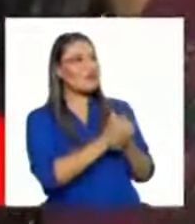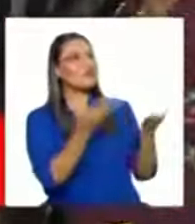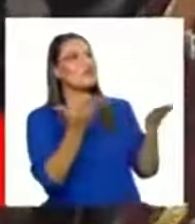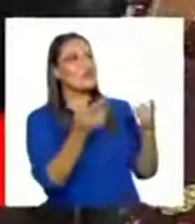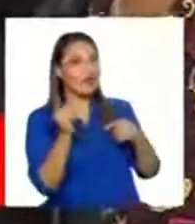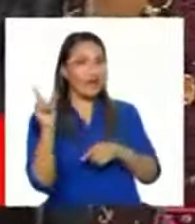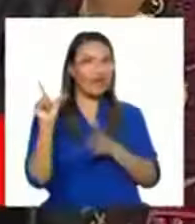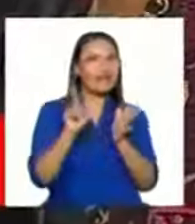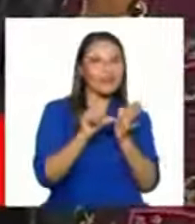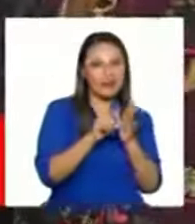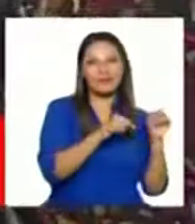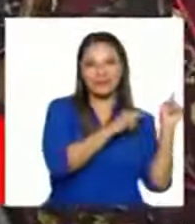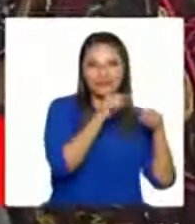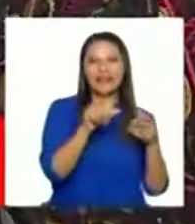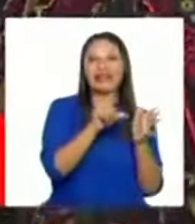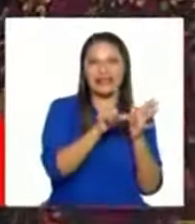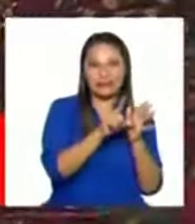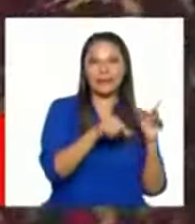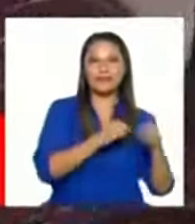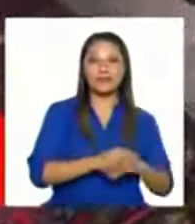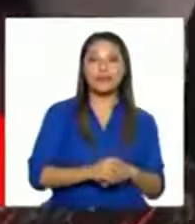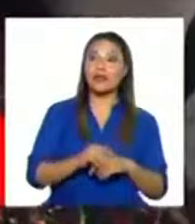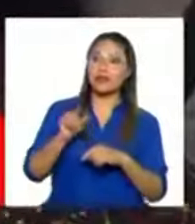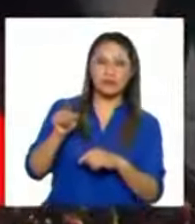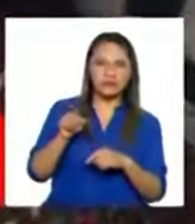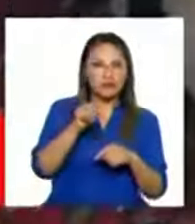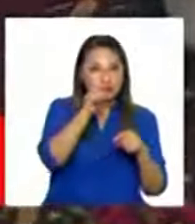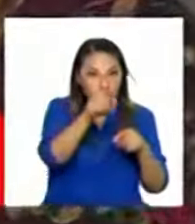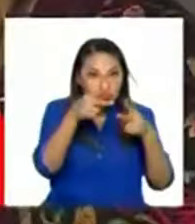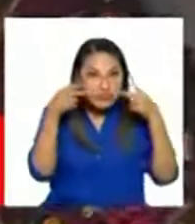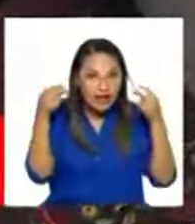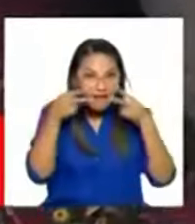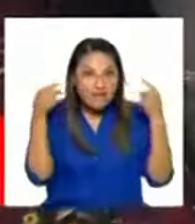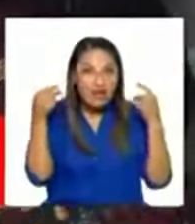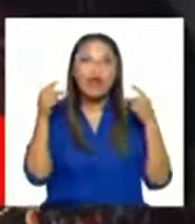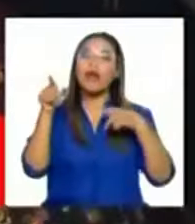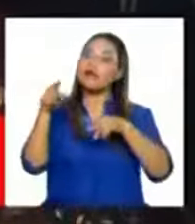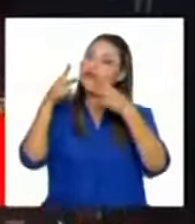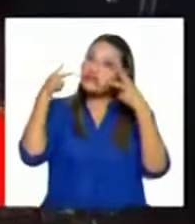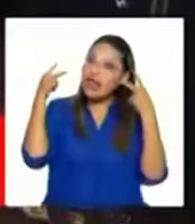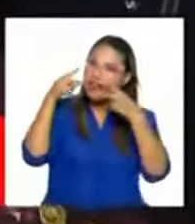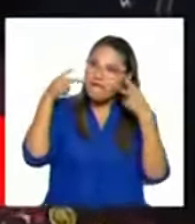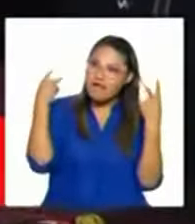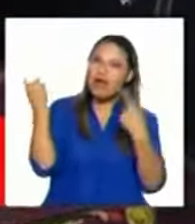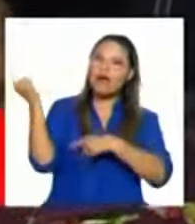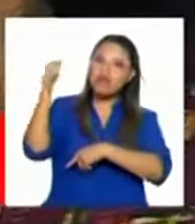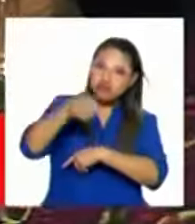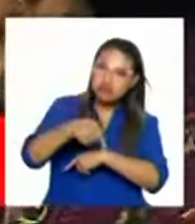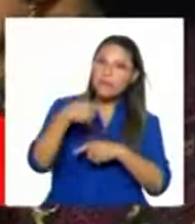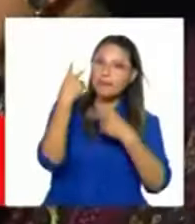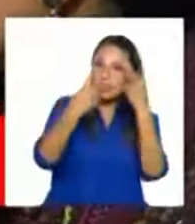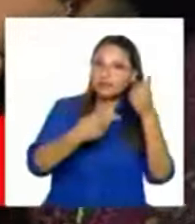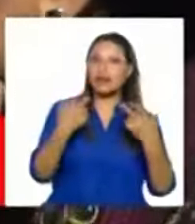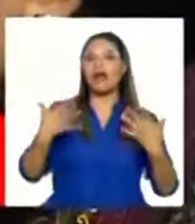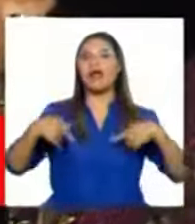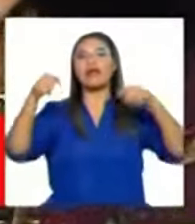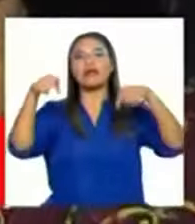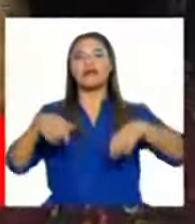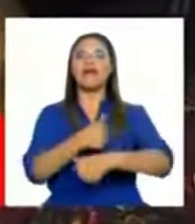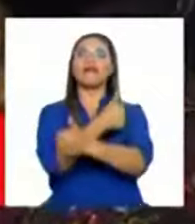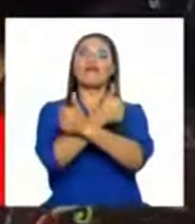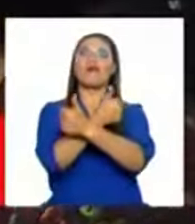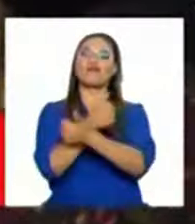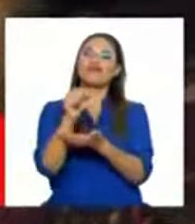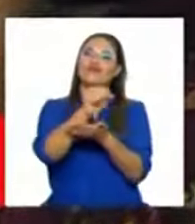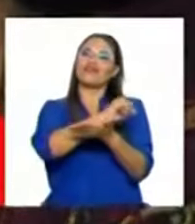De Lima, desde Lima. De Villarrica, Selva Central. ¿Y tú vienes desde la Selva Central? Sí, así es. Estamos aquí para poder disfrutar Semana Santa en Ayacucho.